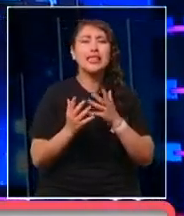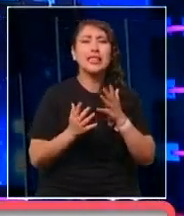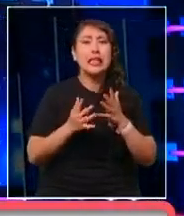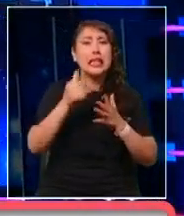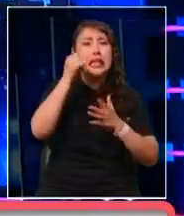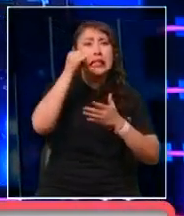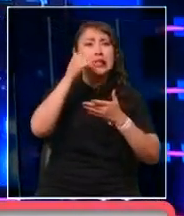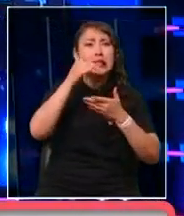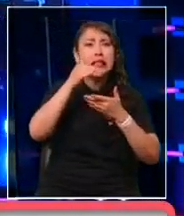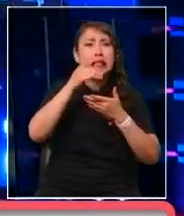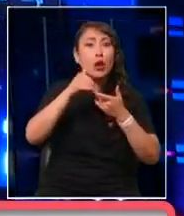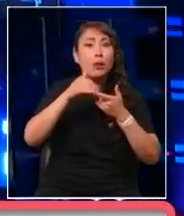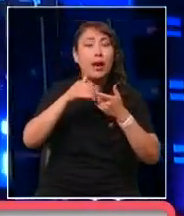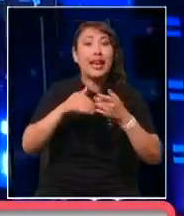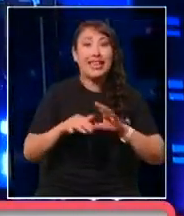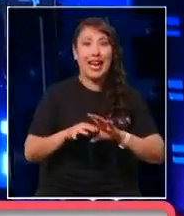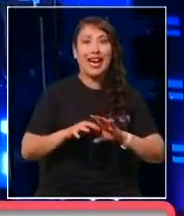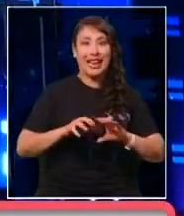Estoy listo.